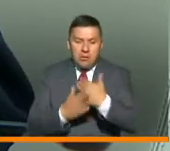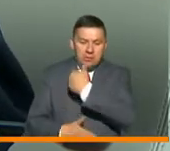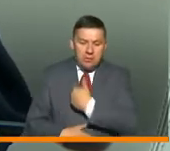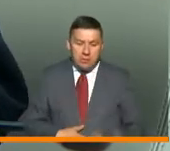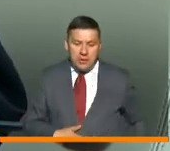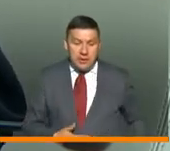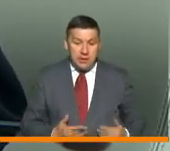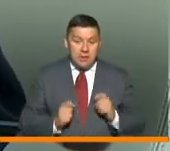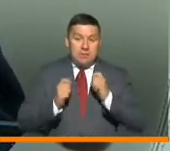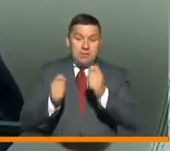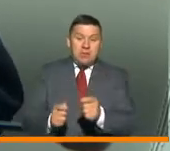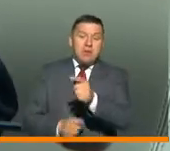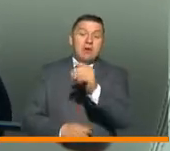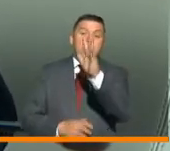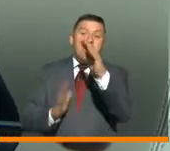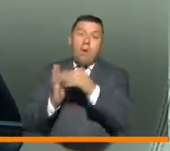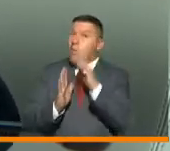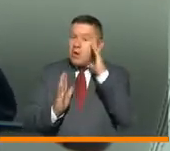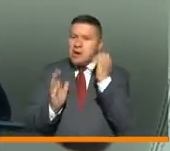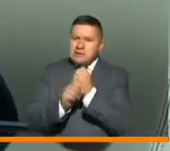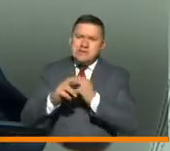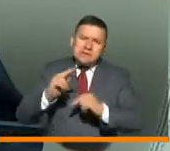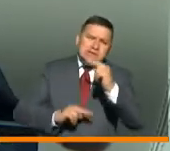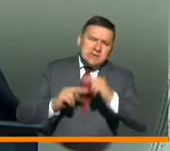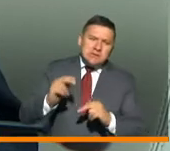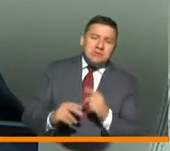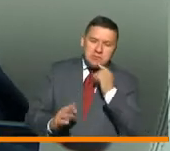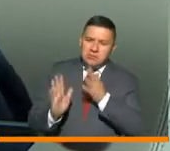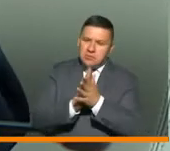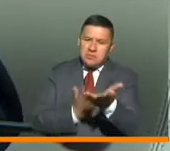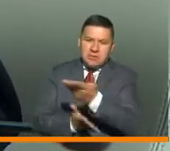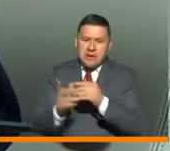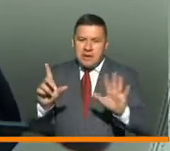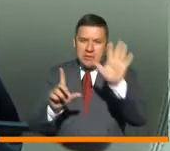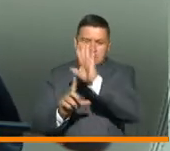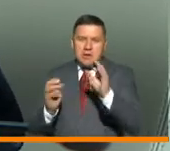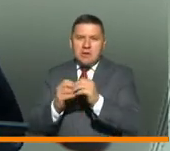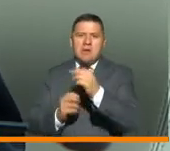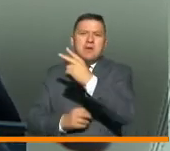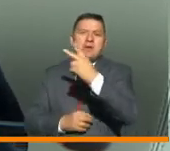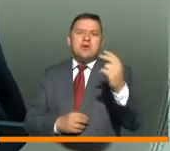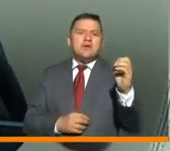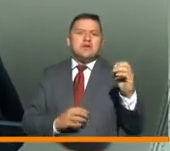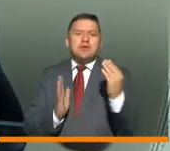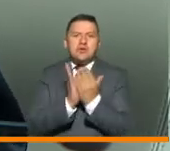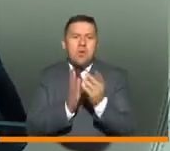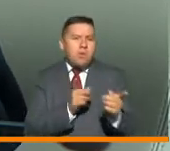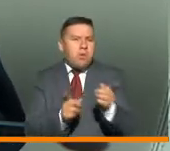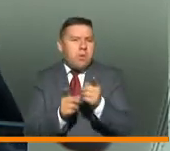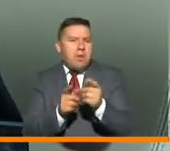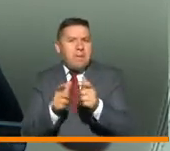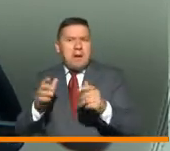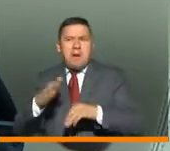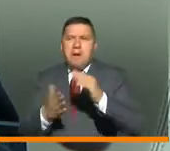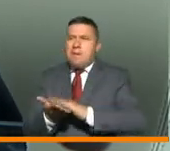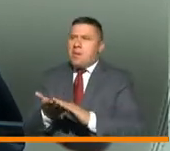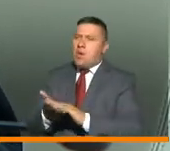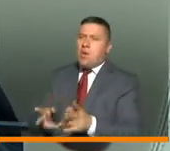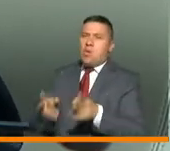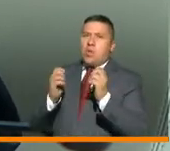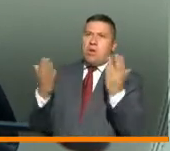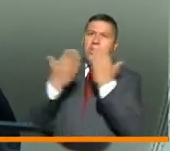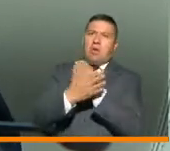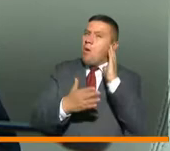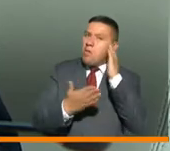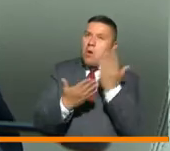hoy tenemos más de 5.000 y los siguientes datos que nos lo van a compartir en un video, 200 colegios ampliados, mejorados, nuevos,